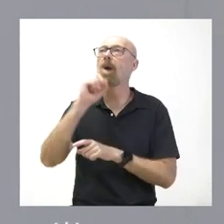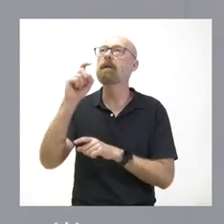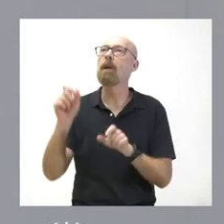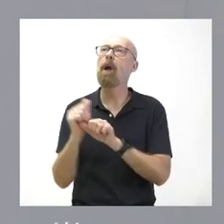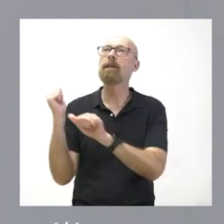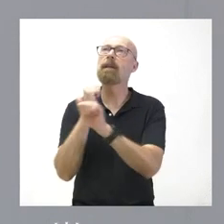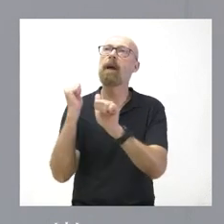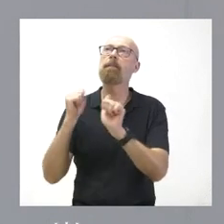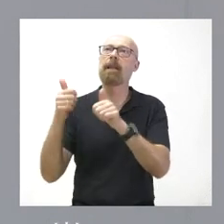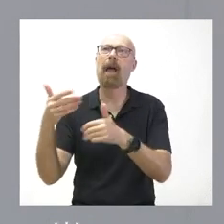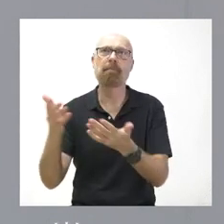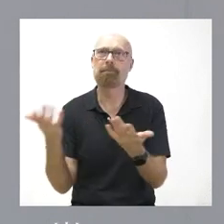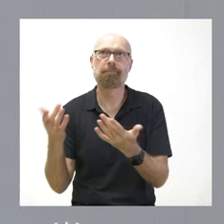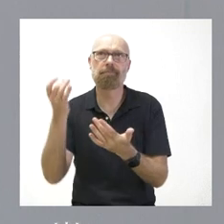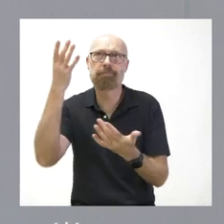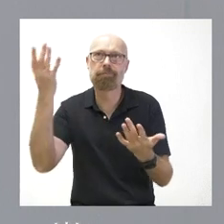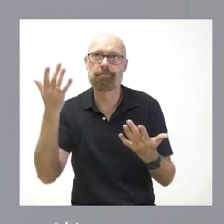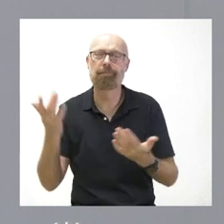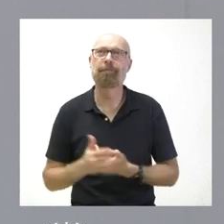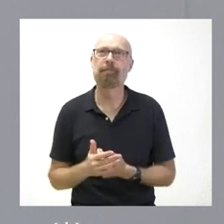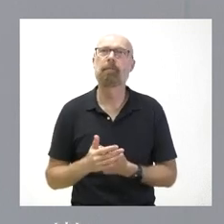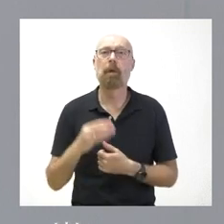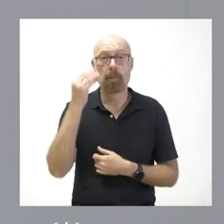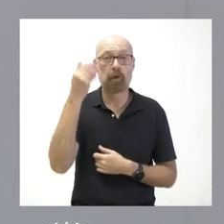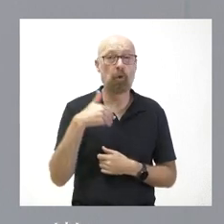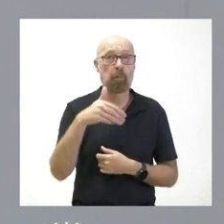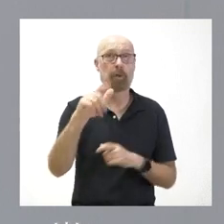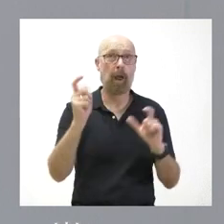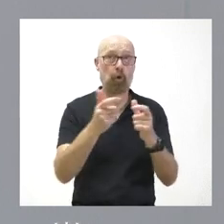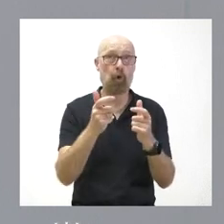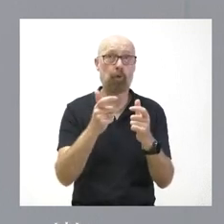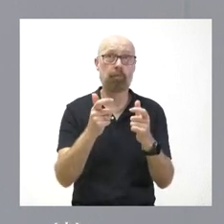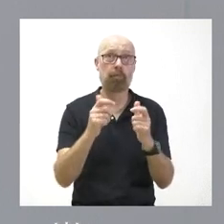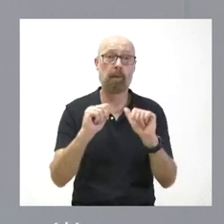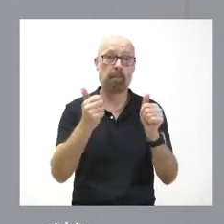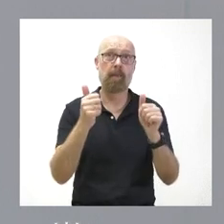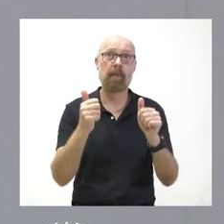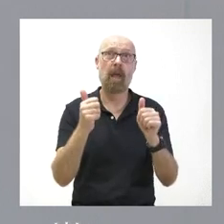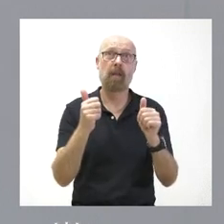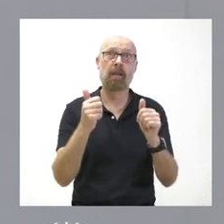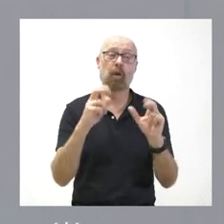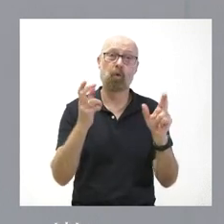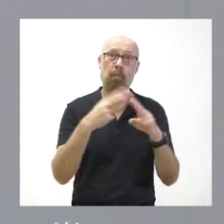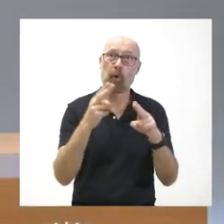espero que la próxima reunión de inicio del curso político el presidente del gobierno no lo ha en